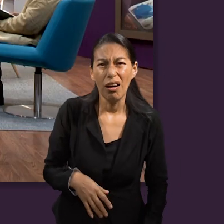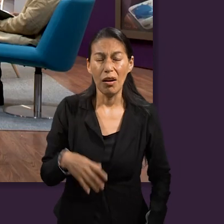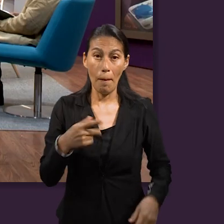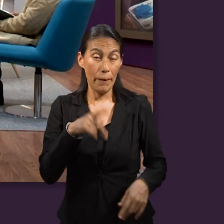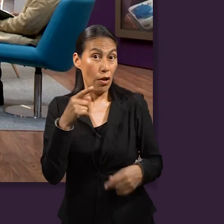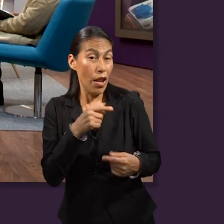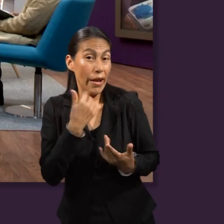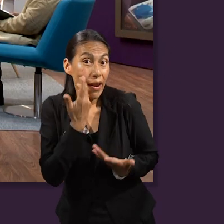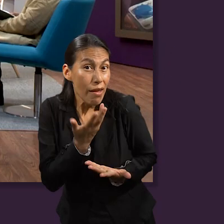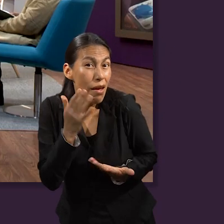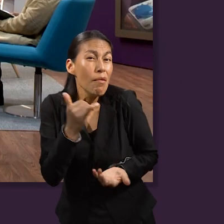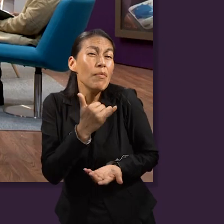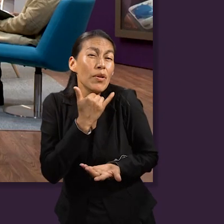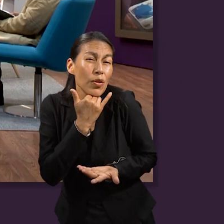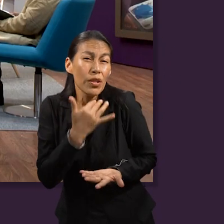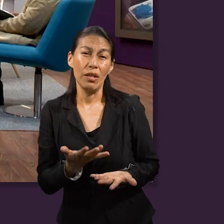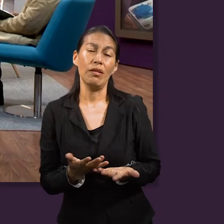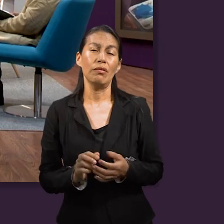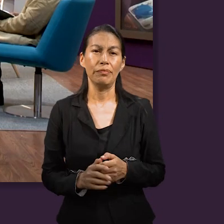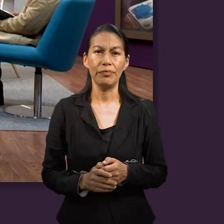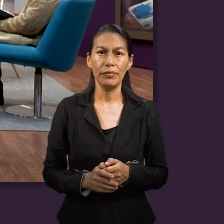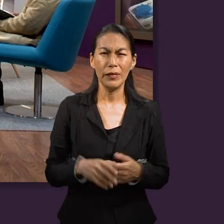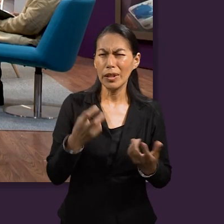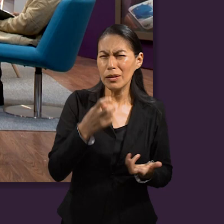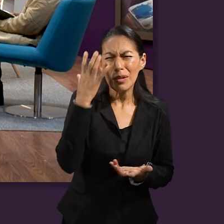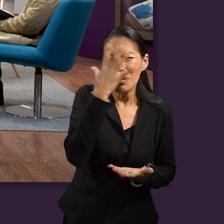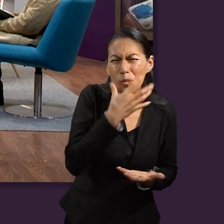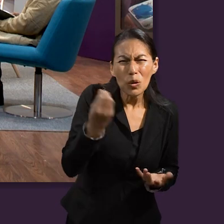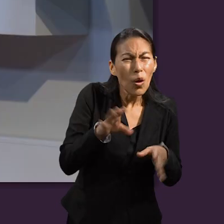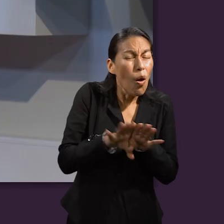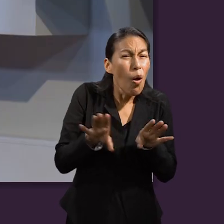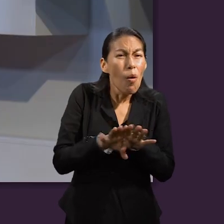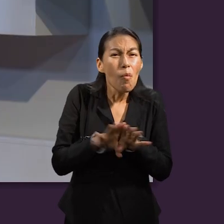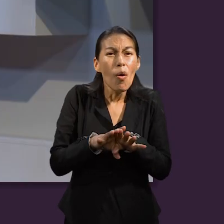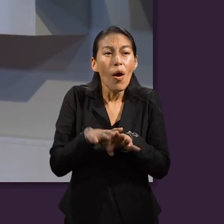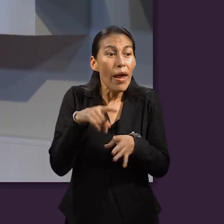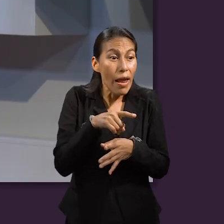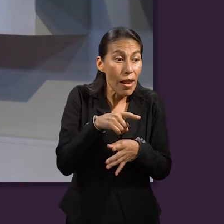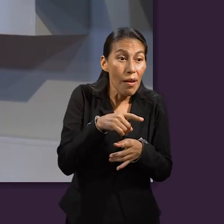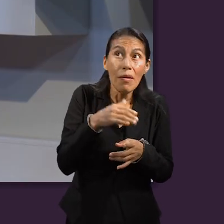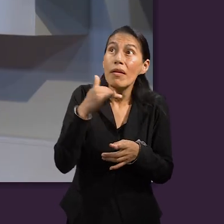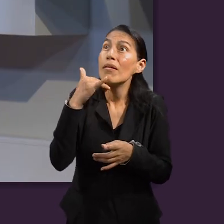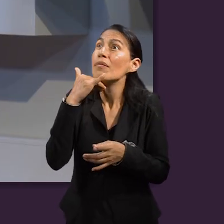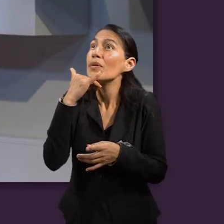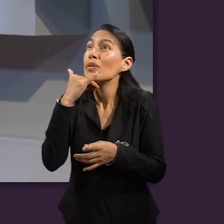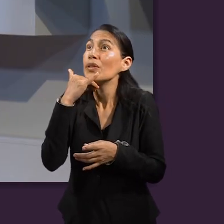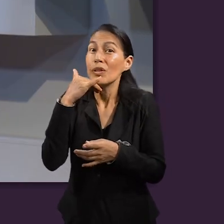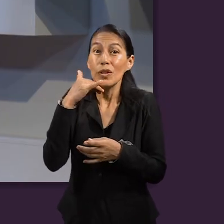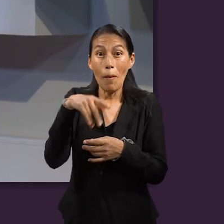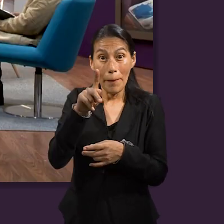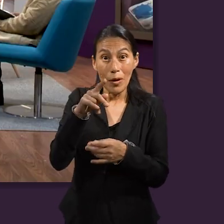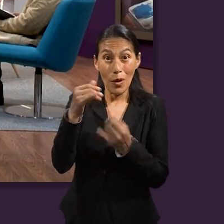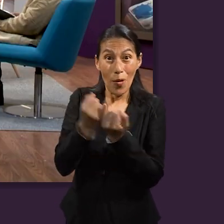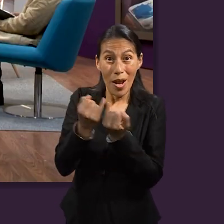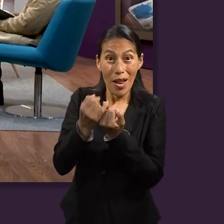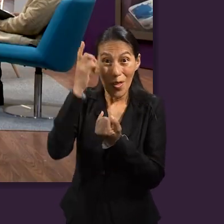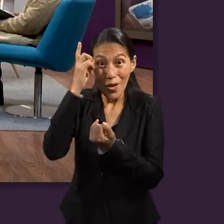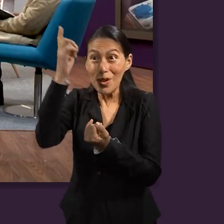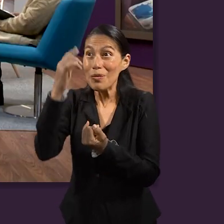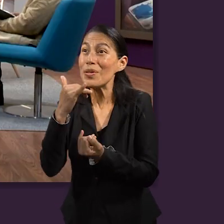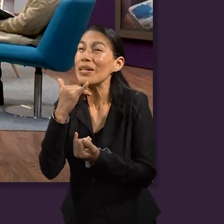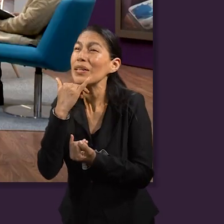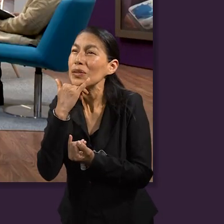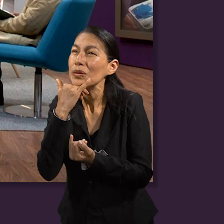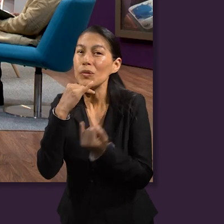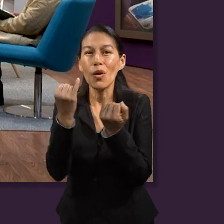deseaba tanto ser perdonado y es bonito saber que no solamente busca el perdón de dios sino busca el perdón de su hermano y aquí hay